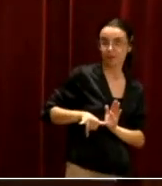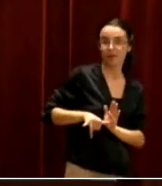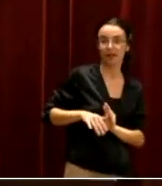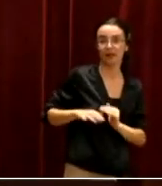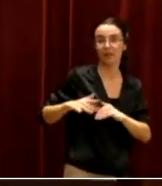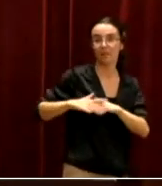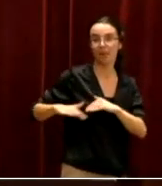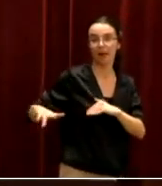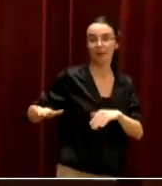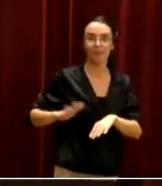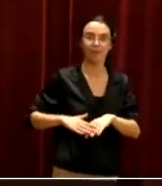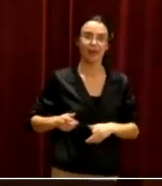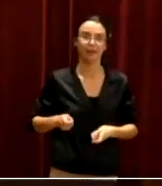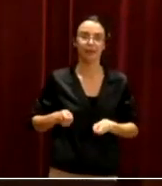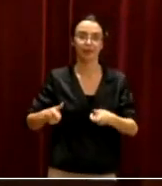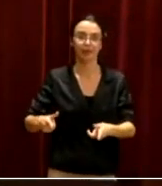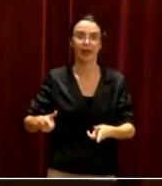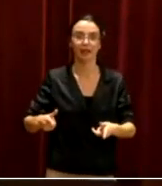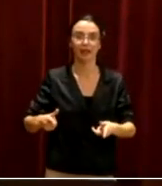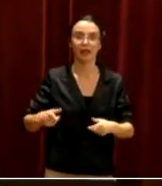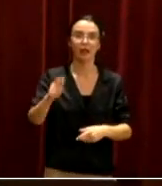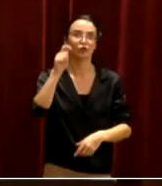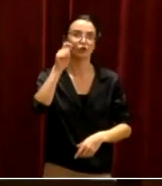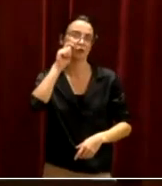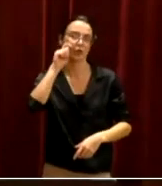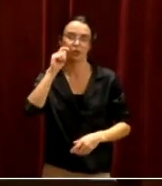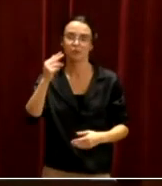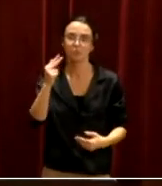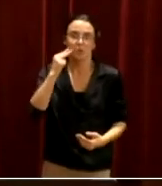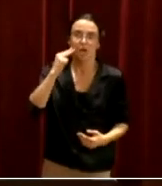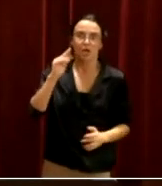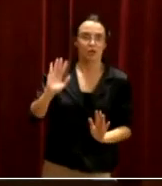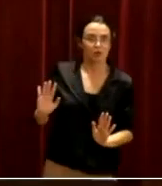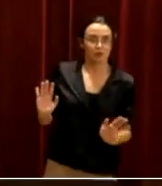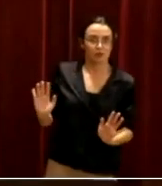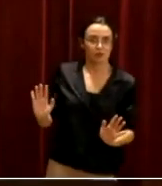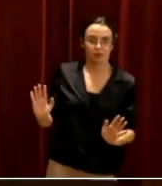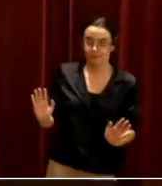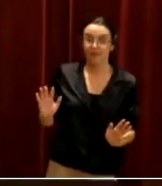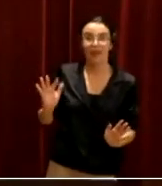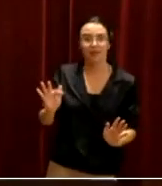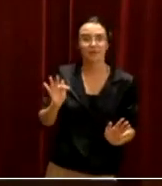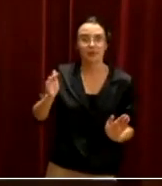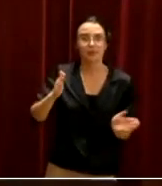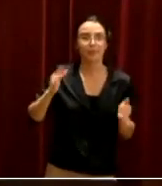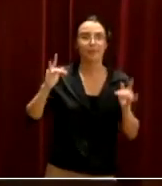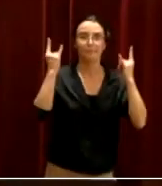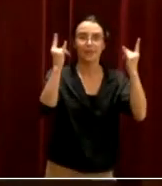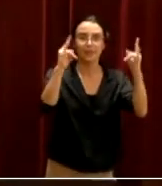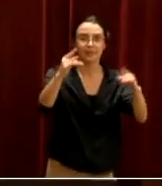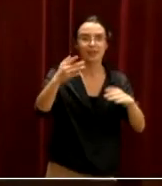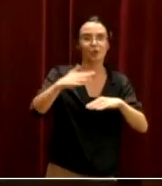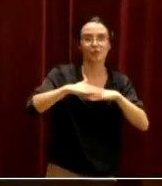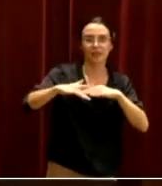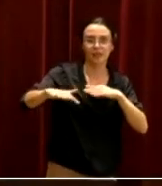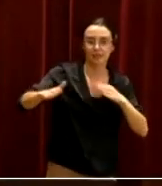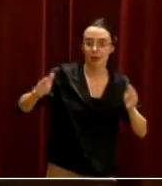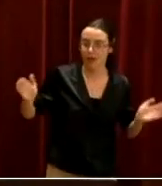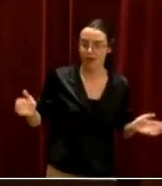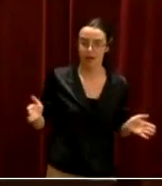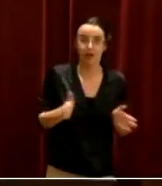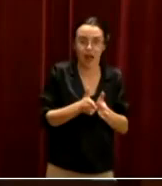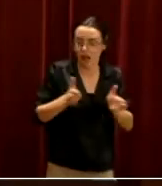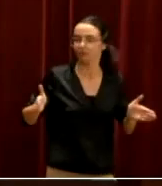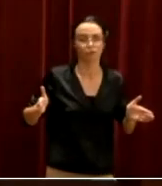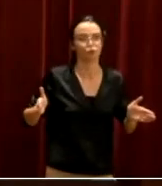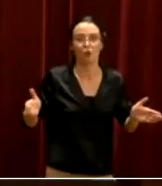la táctica de ensuciar la vista al mar además de estrechar el Paseo marítimo y molestar a los viandantes después